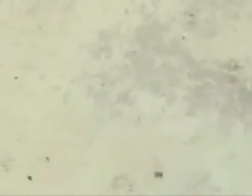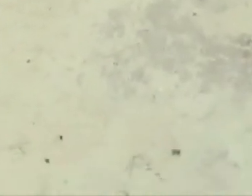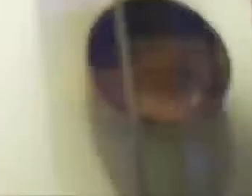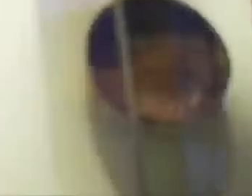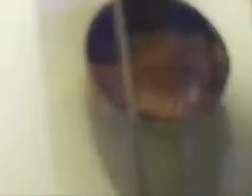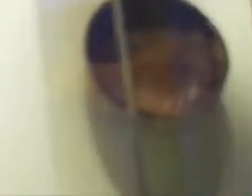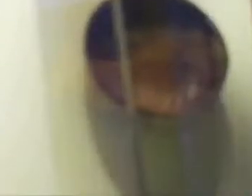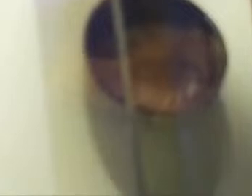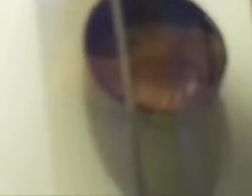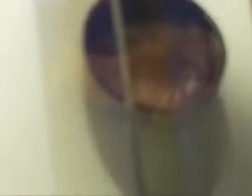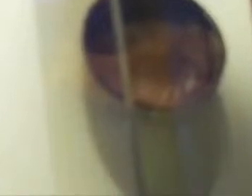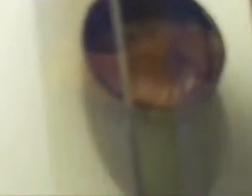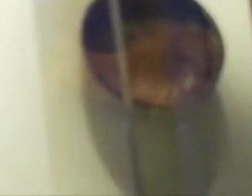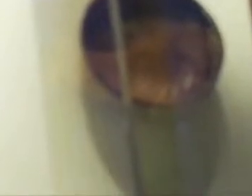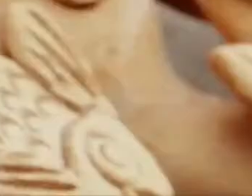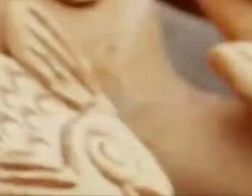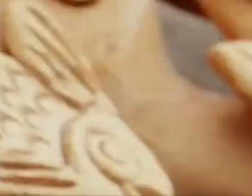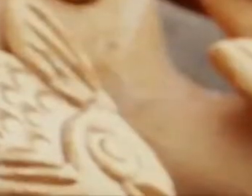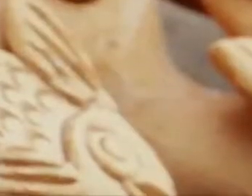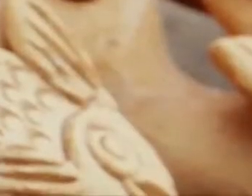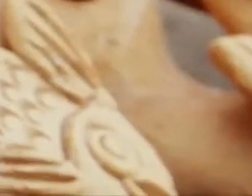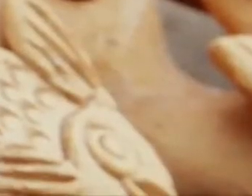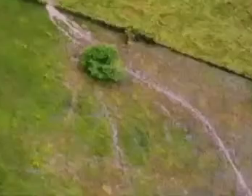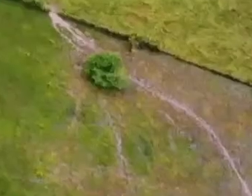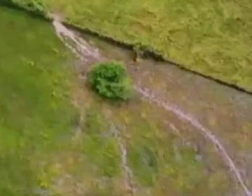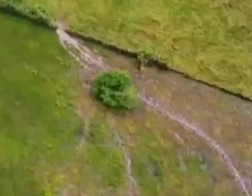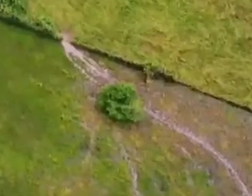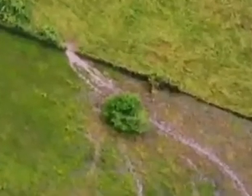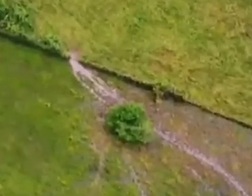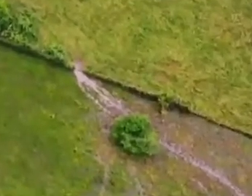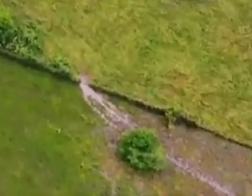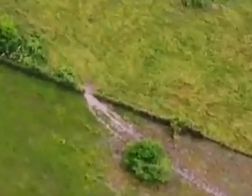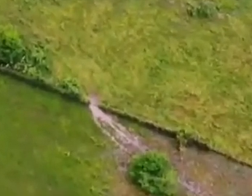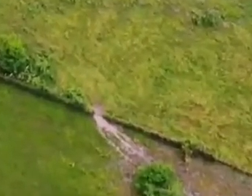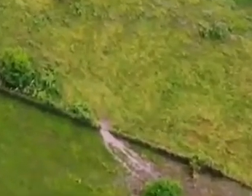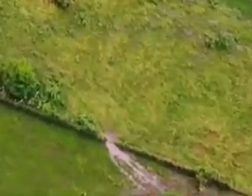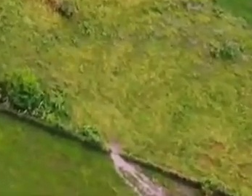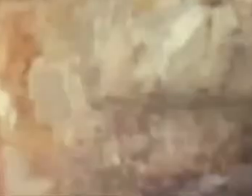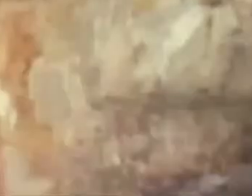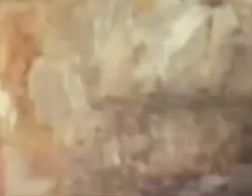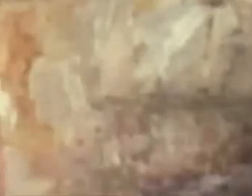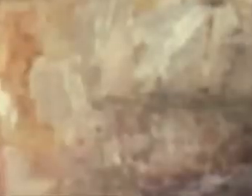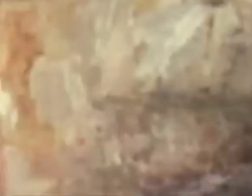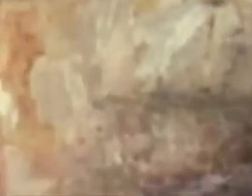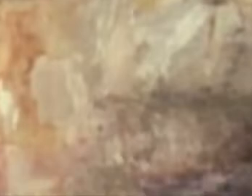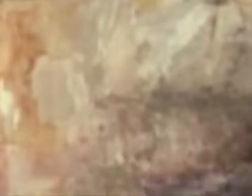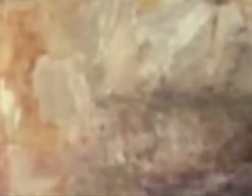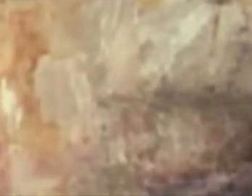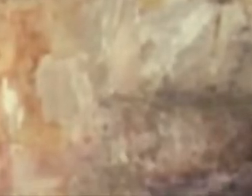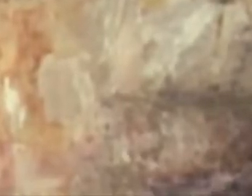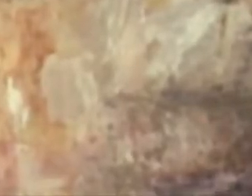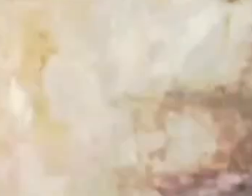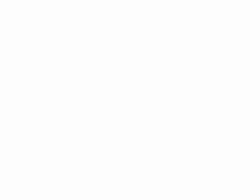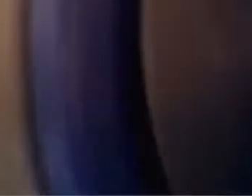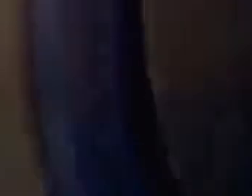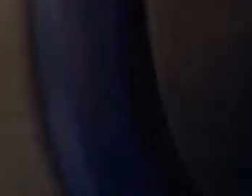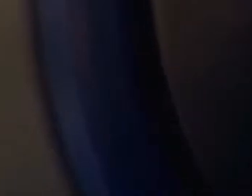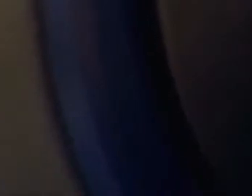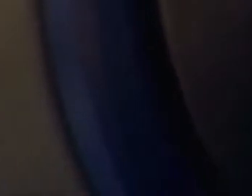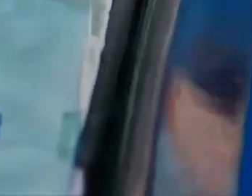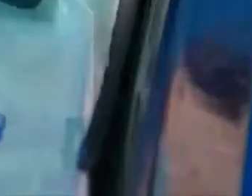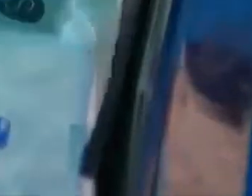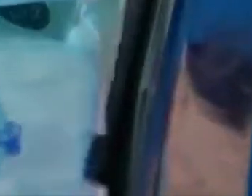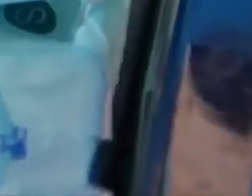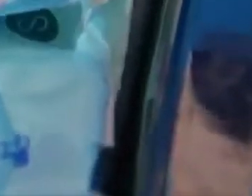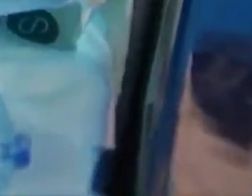Mirar al pasado sí, pero para tomar aliento, para tomar historia, para tomar investigación de lo que ha pasado.